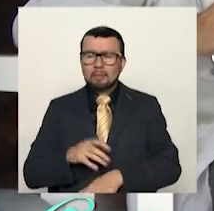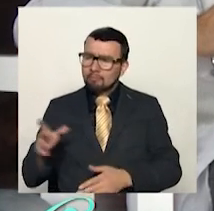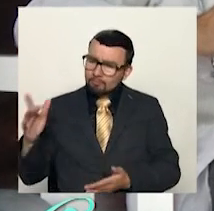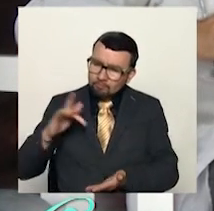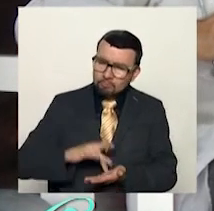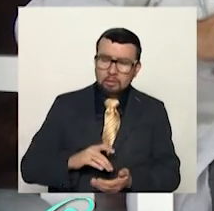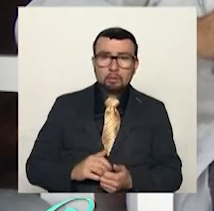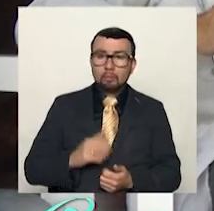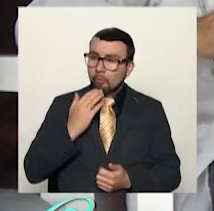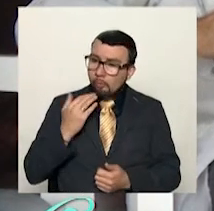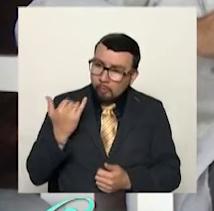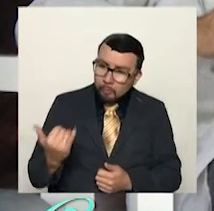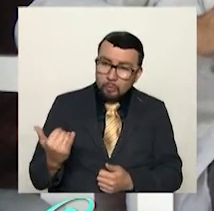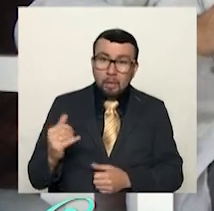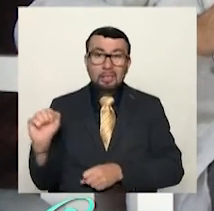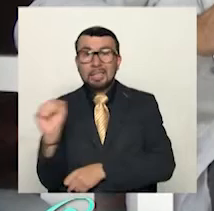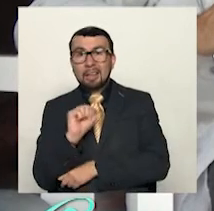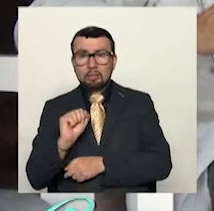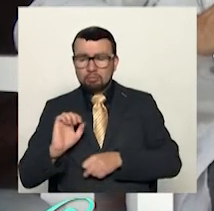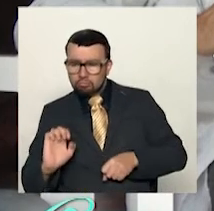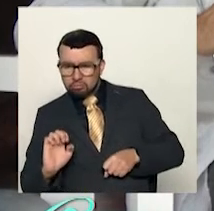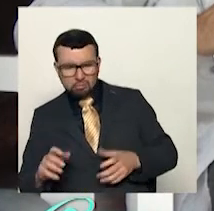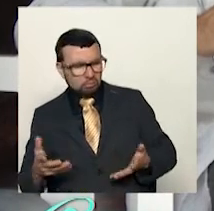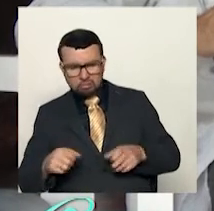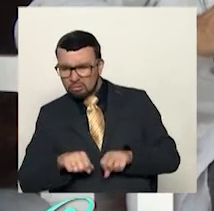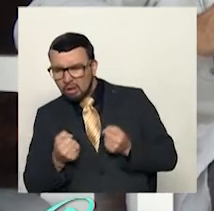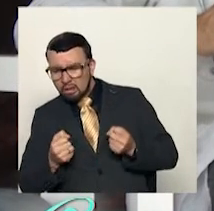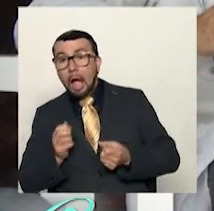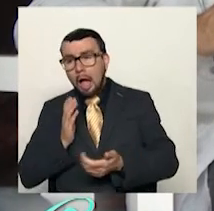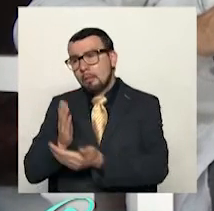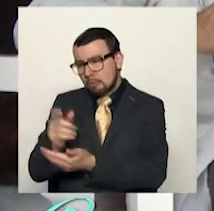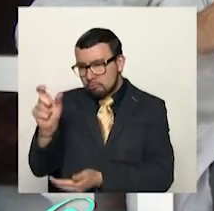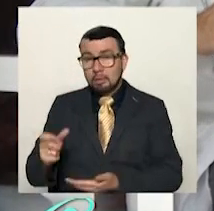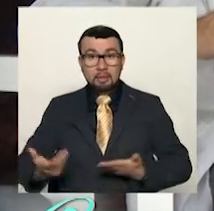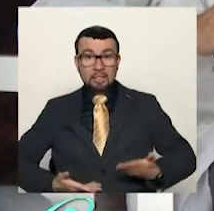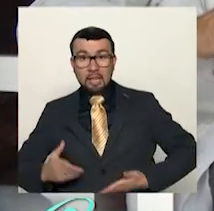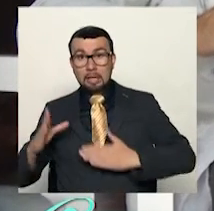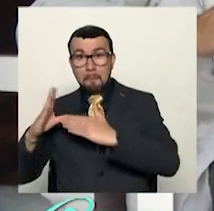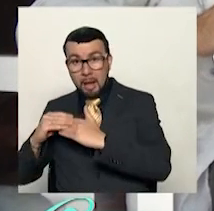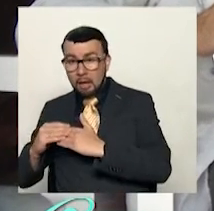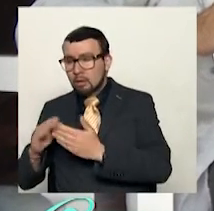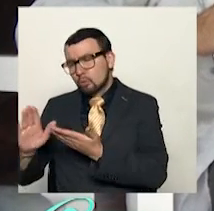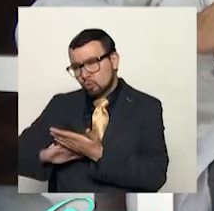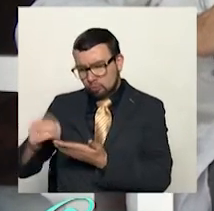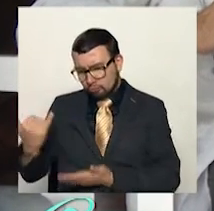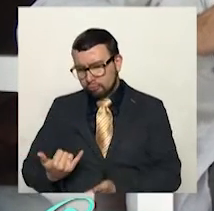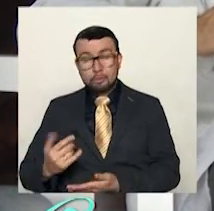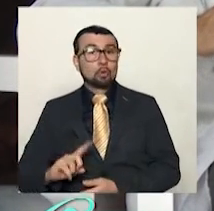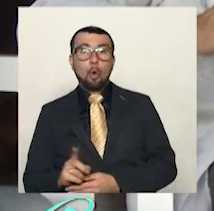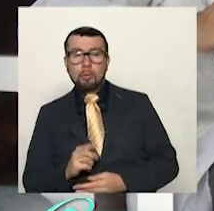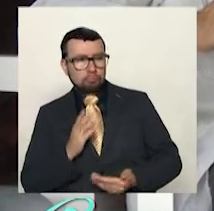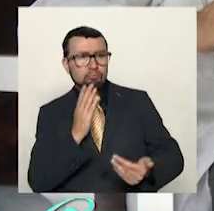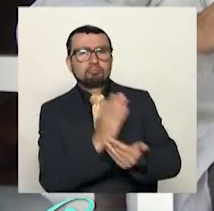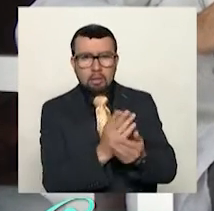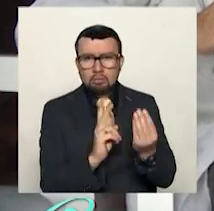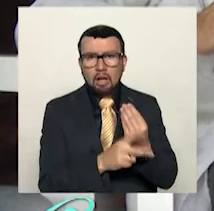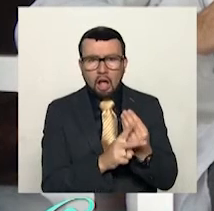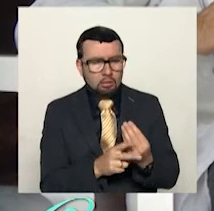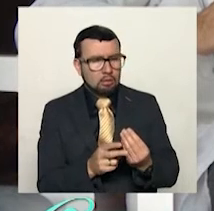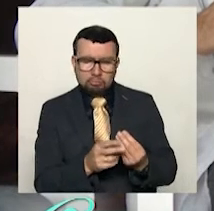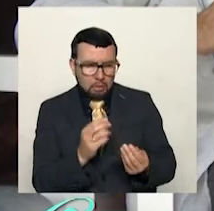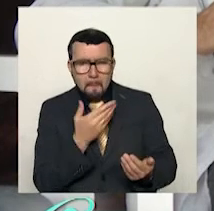que a ustedes se les vara el carro y no los llevan donde el panadero, ni a donde el zapatero, no, un mecánico bien bueno, el mejor, lo que